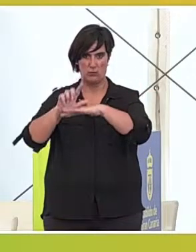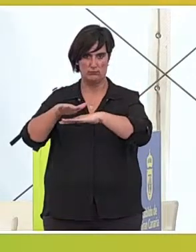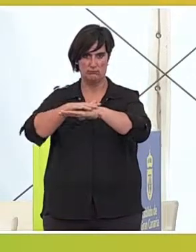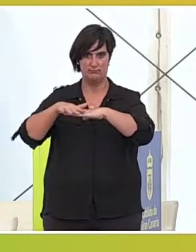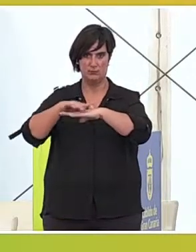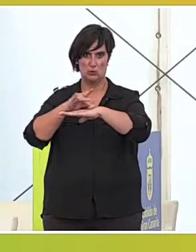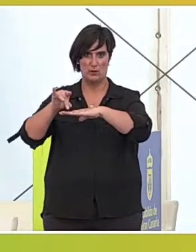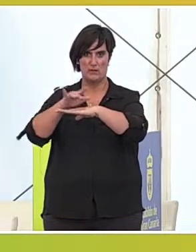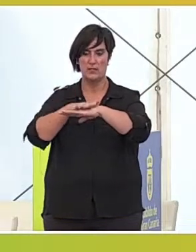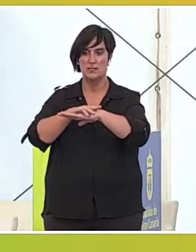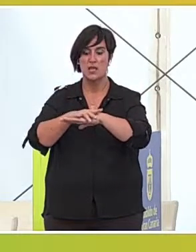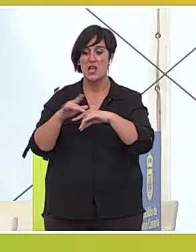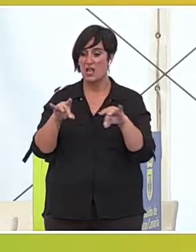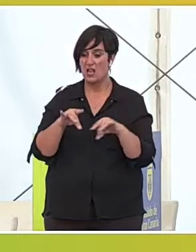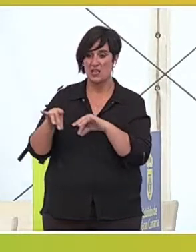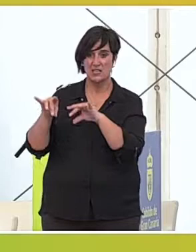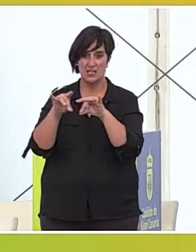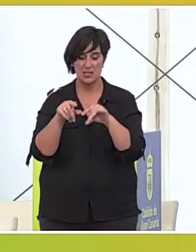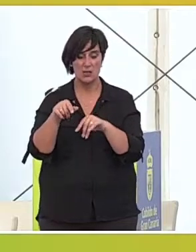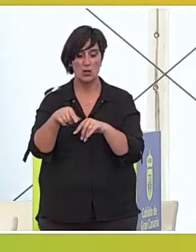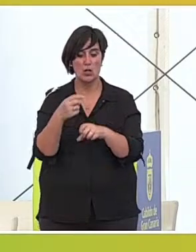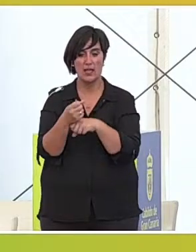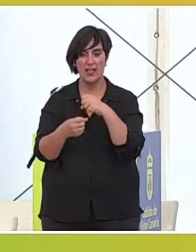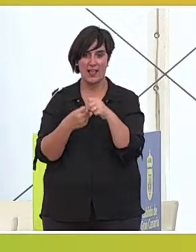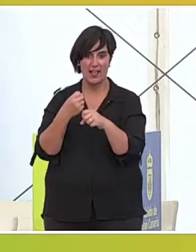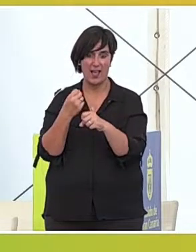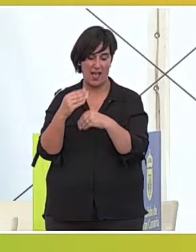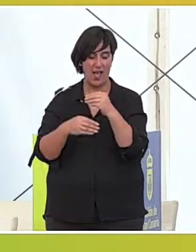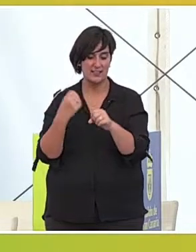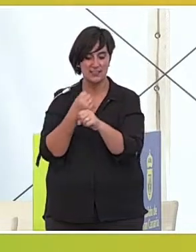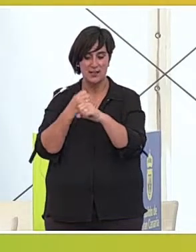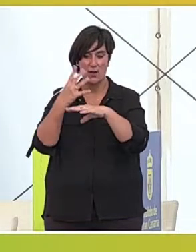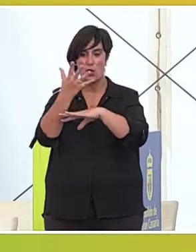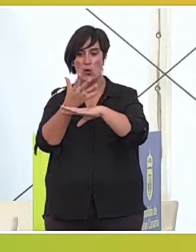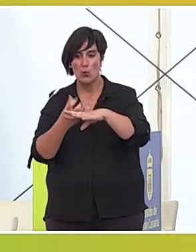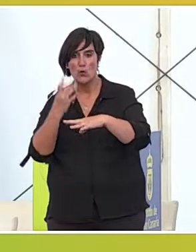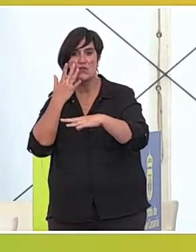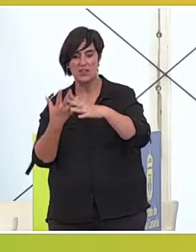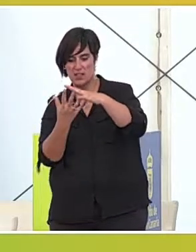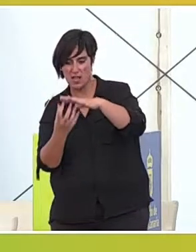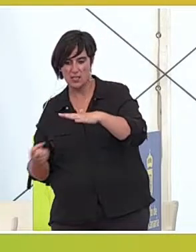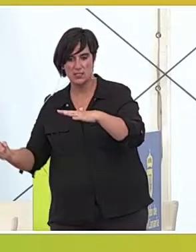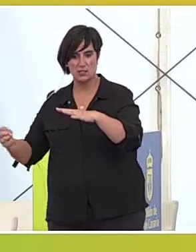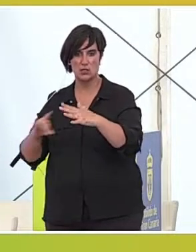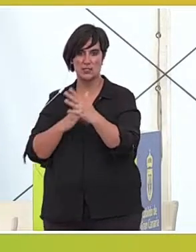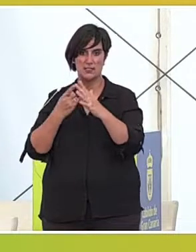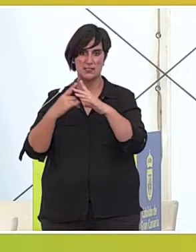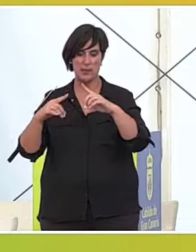el propio terreno, es el que hace el trabajo de filtración de cualquier sistema de